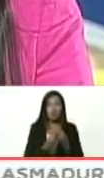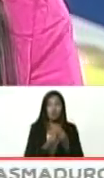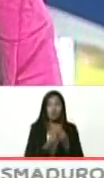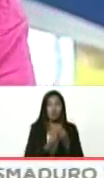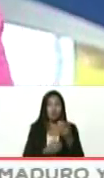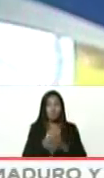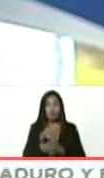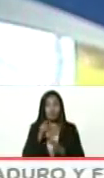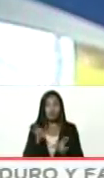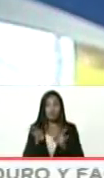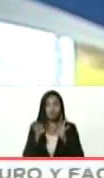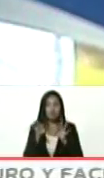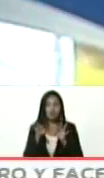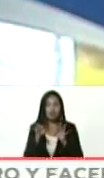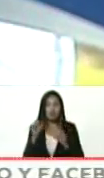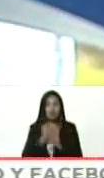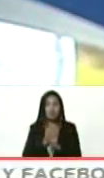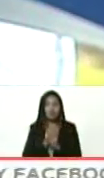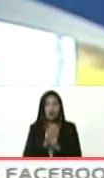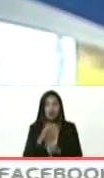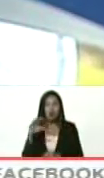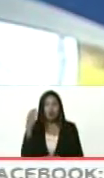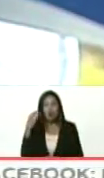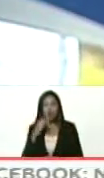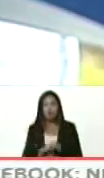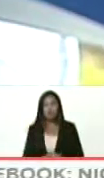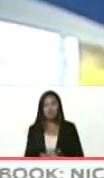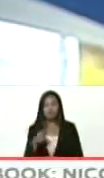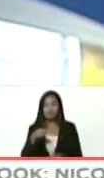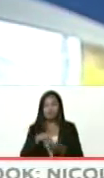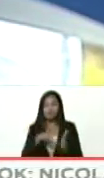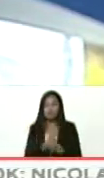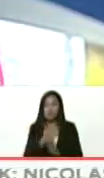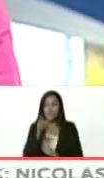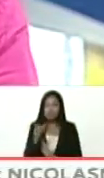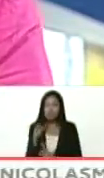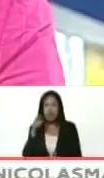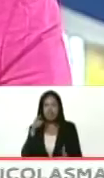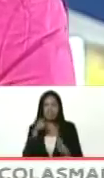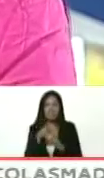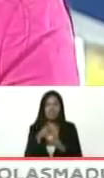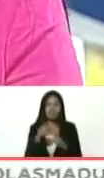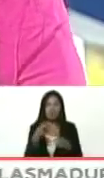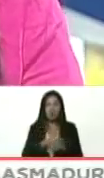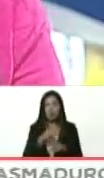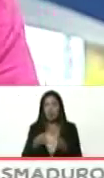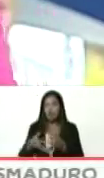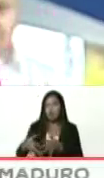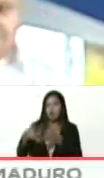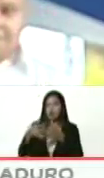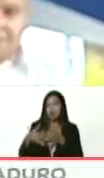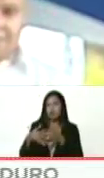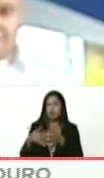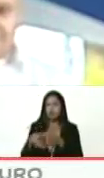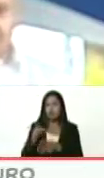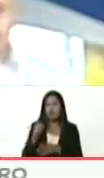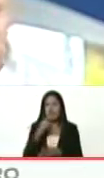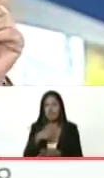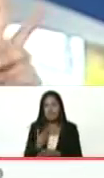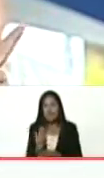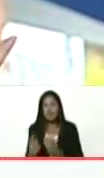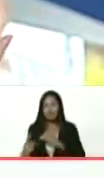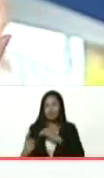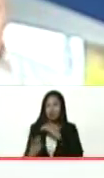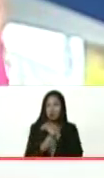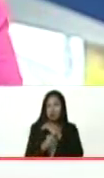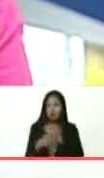los comandos especiales en trabajos en Colombia. Es decir, es una agente directa del gobierno de los Estados Unidos, y esa es la que pretende